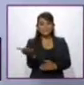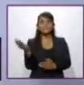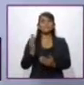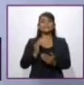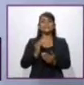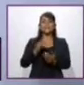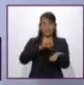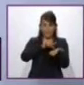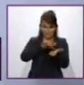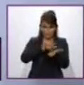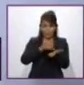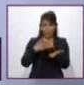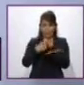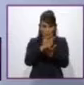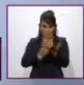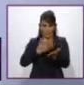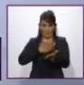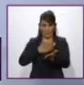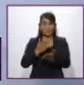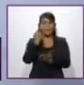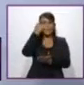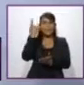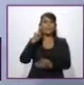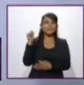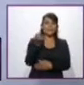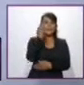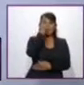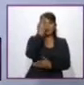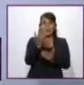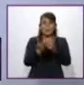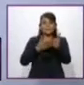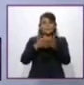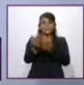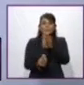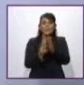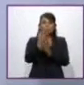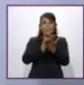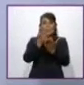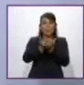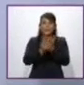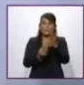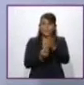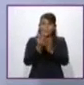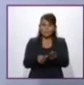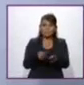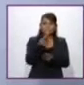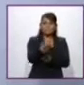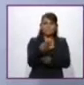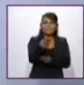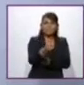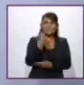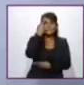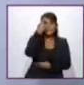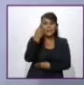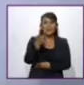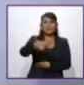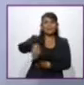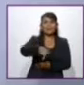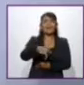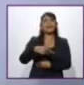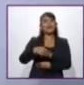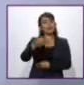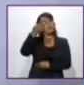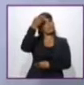acercar la tecnología, vamos a acercar la innovación, vamos a acercarles proyectos productivos para que ellas estén capacitadas, para